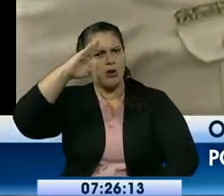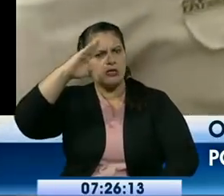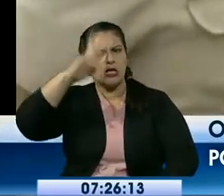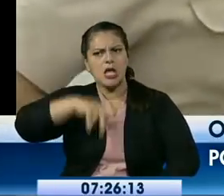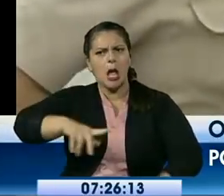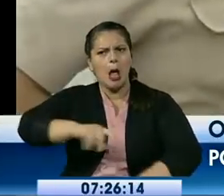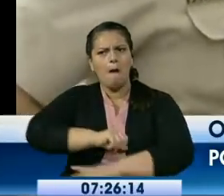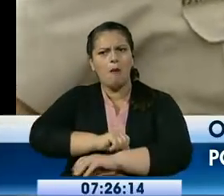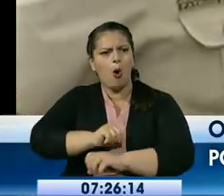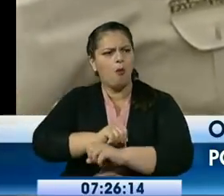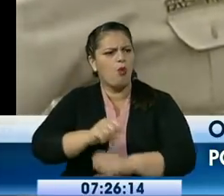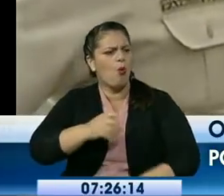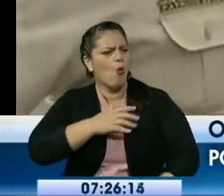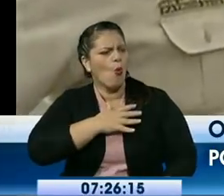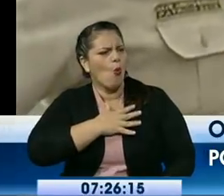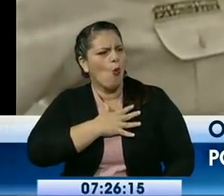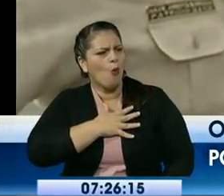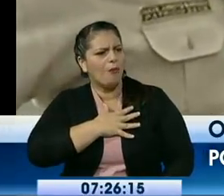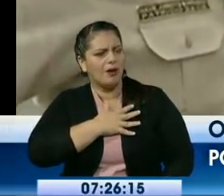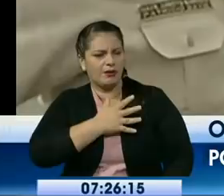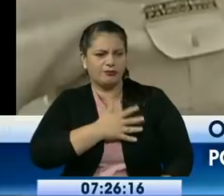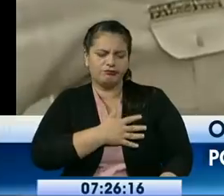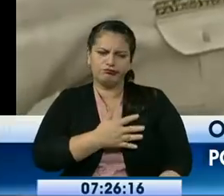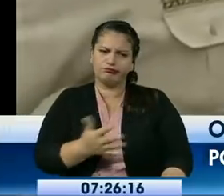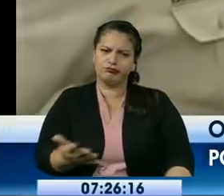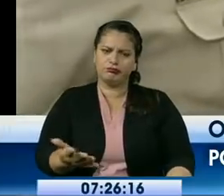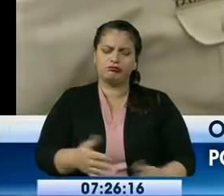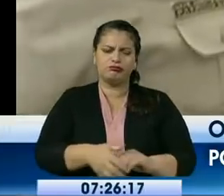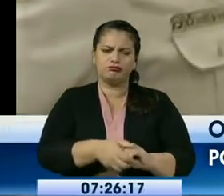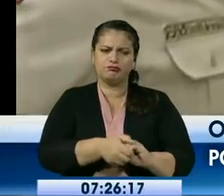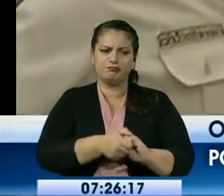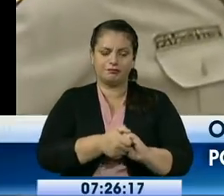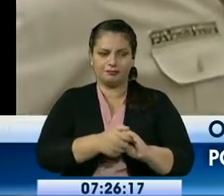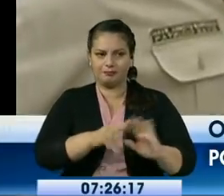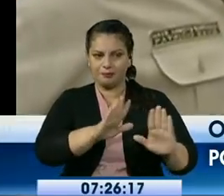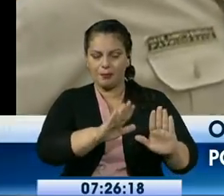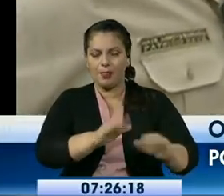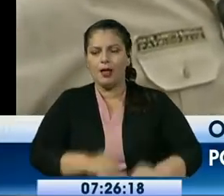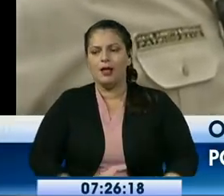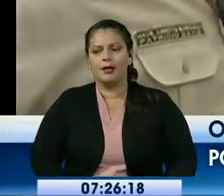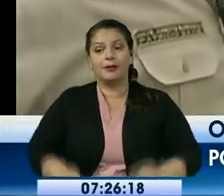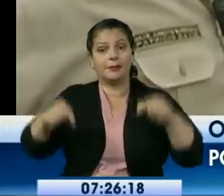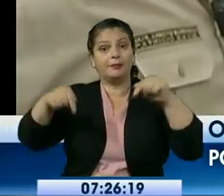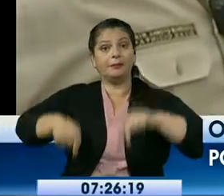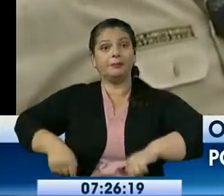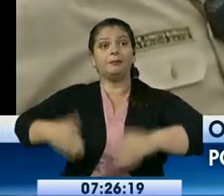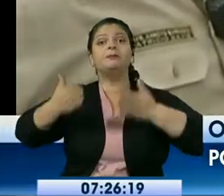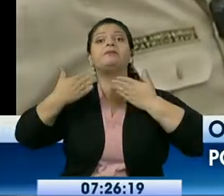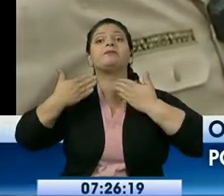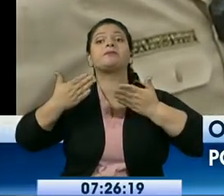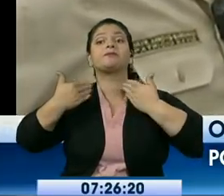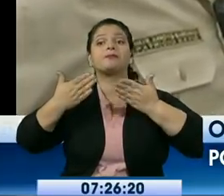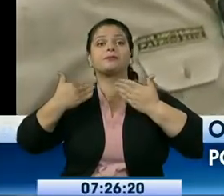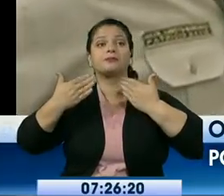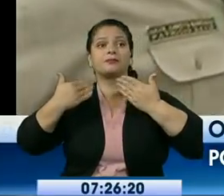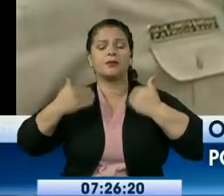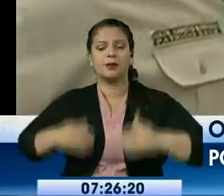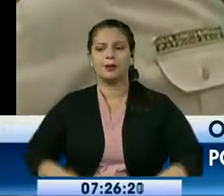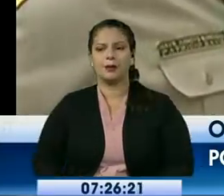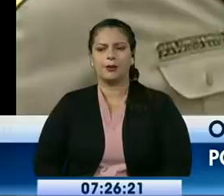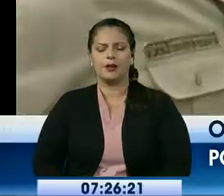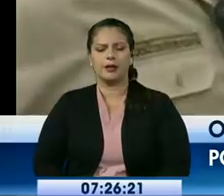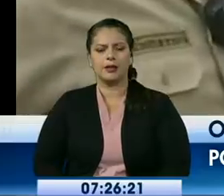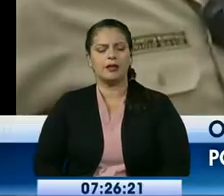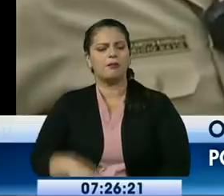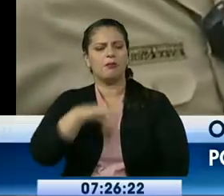palabras, ¿cuál es la percepción de la policía en Guayaquil en torno a este acto de terrorismo, como lo ha manifestado el